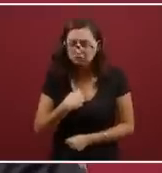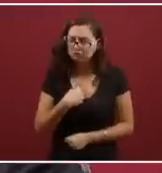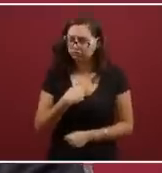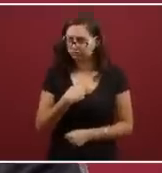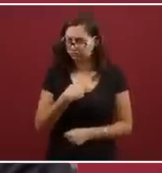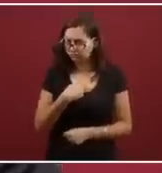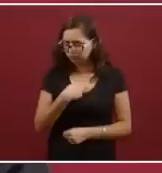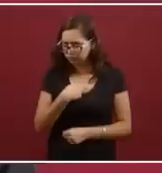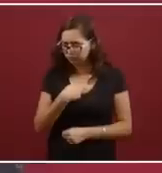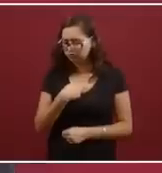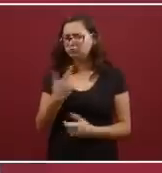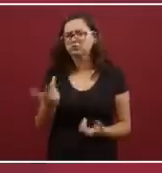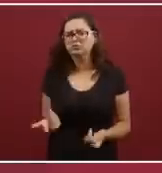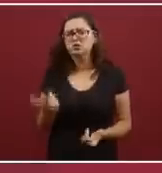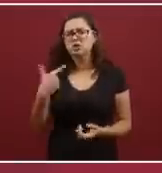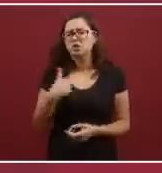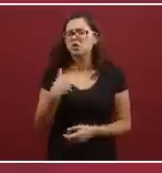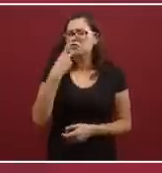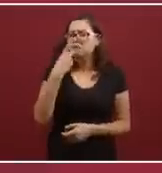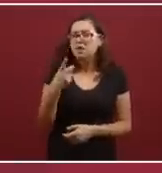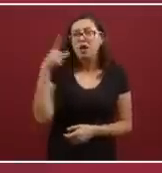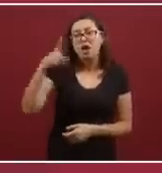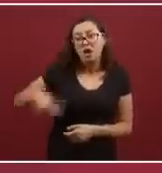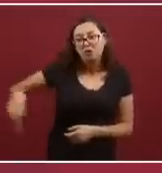Dije de que se estaban esmerando